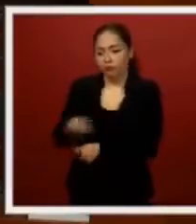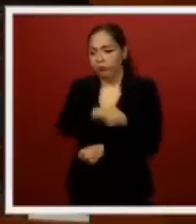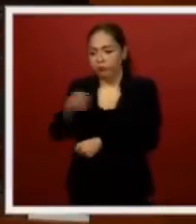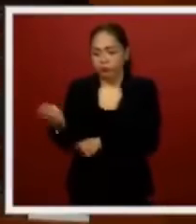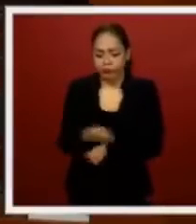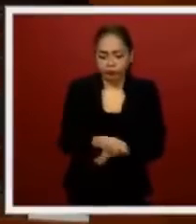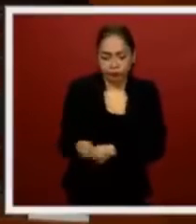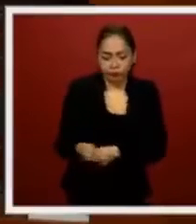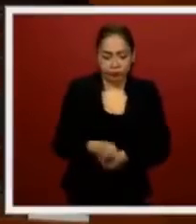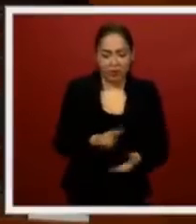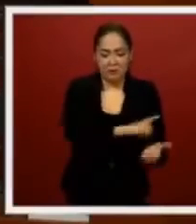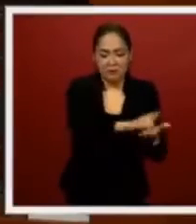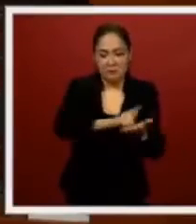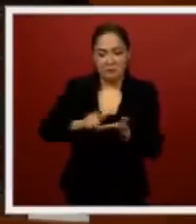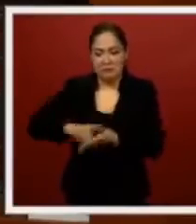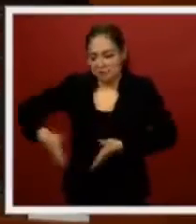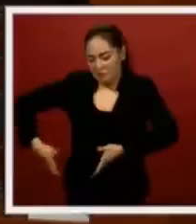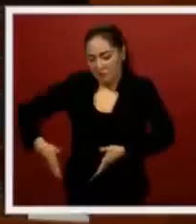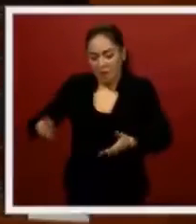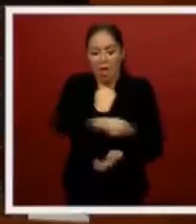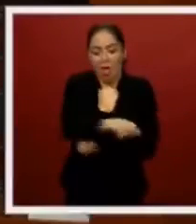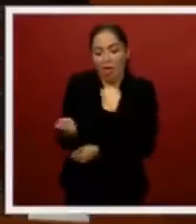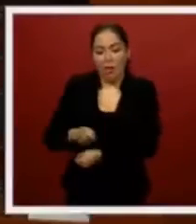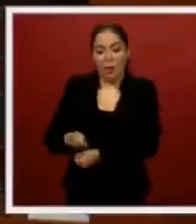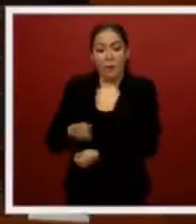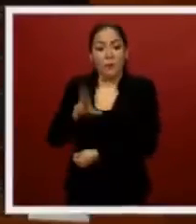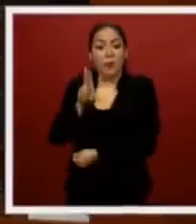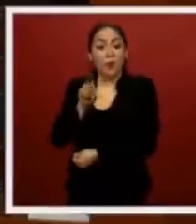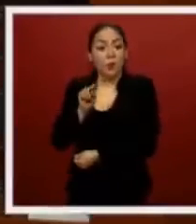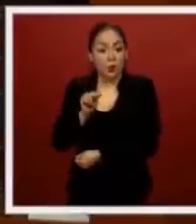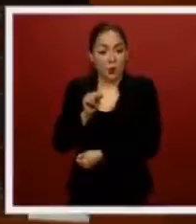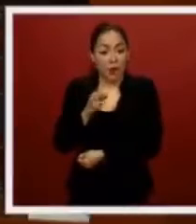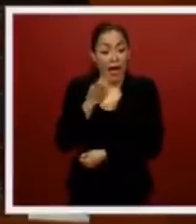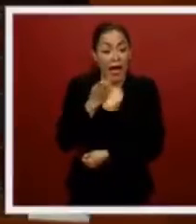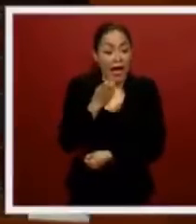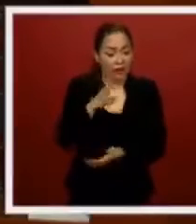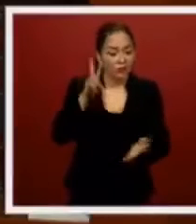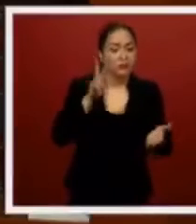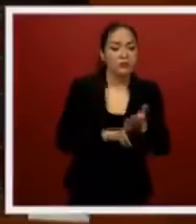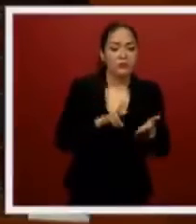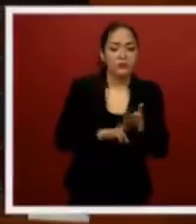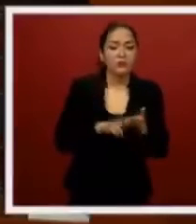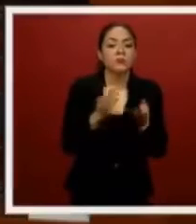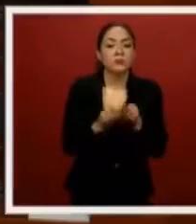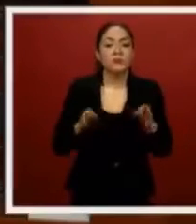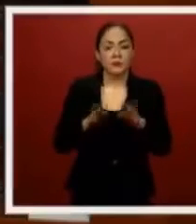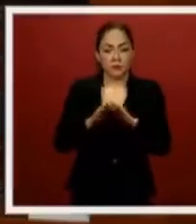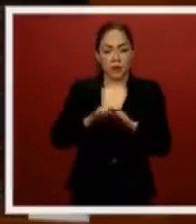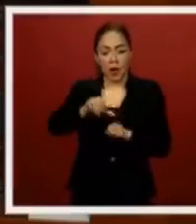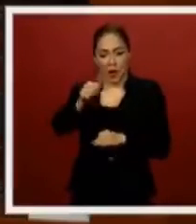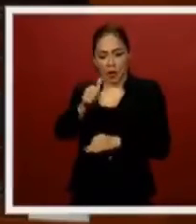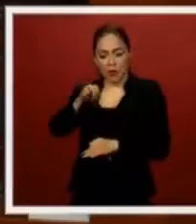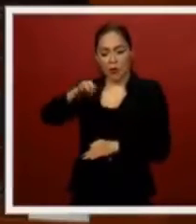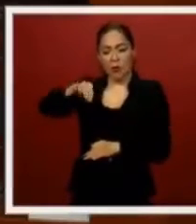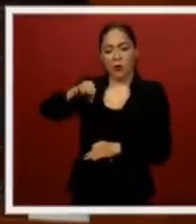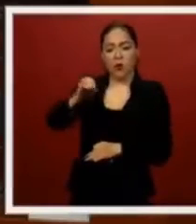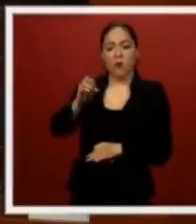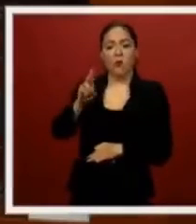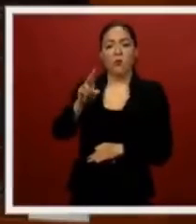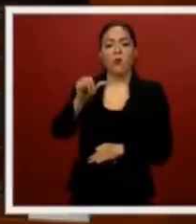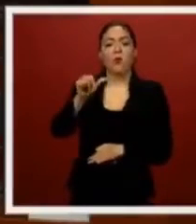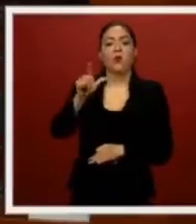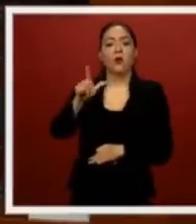la banqueta, desperdiciándola. Entonces, eso se forma en la parte cívica. Luego la moral,